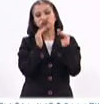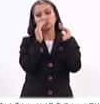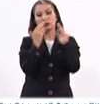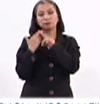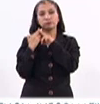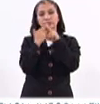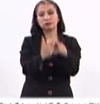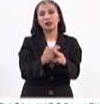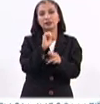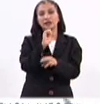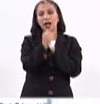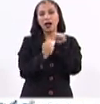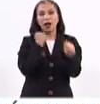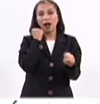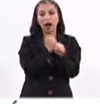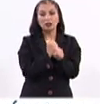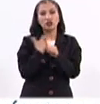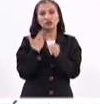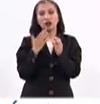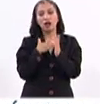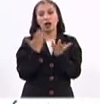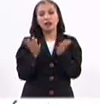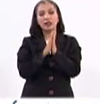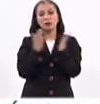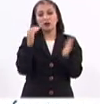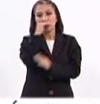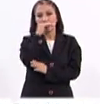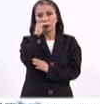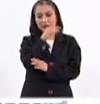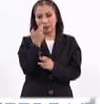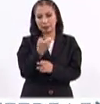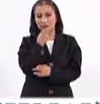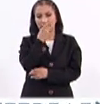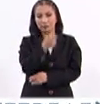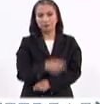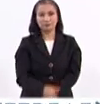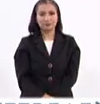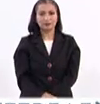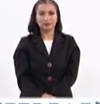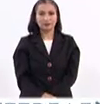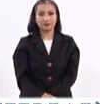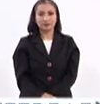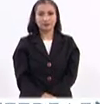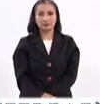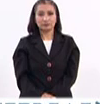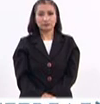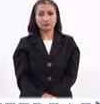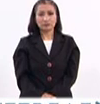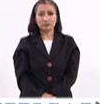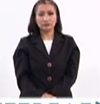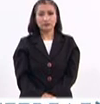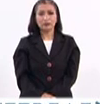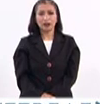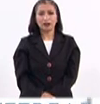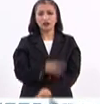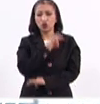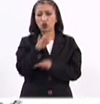en conmemoración del 60 aniversario de los libros de texto gratuitos. Esto es lo que dijo. Es todo